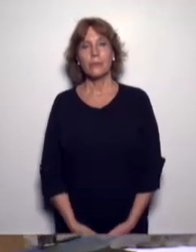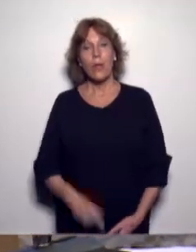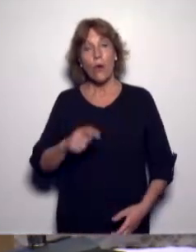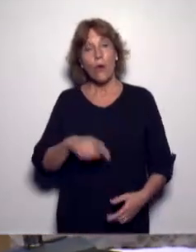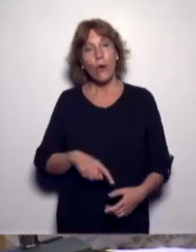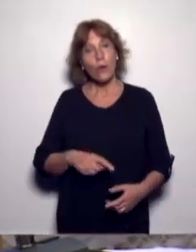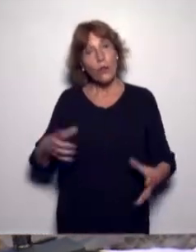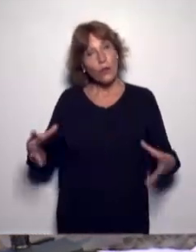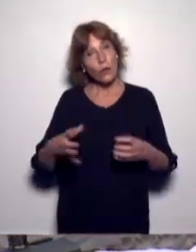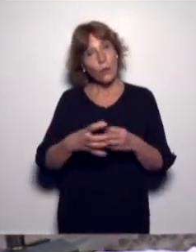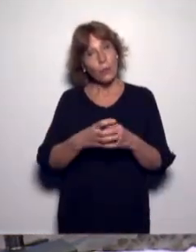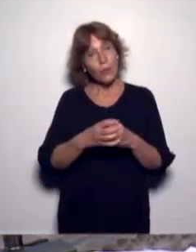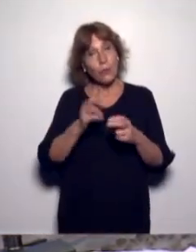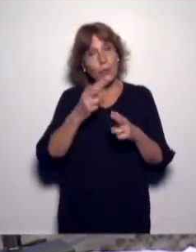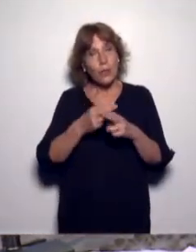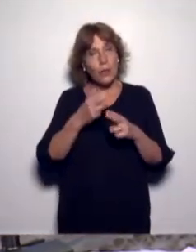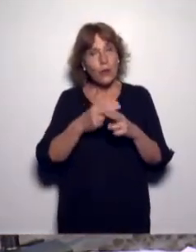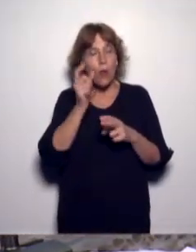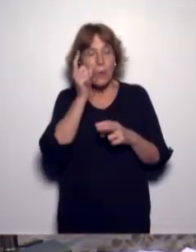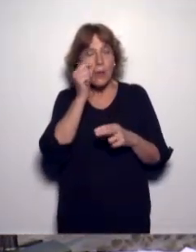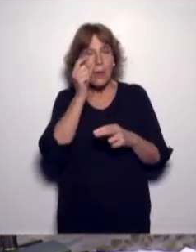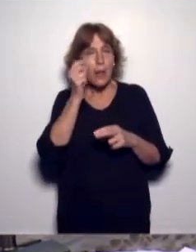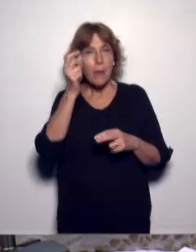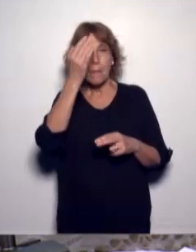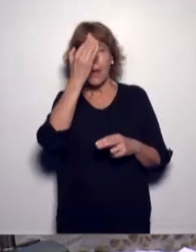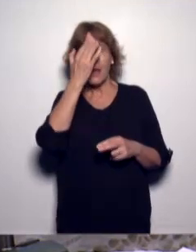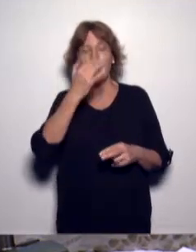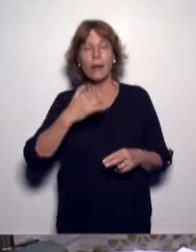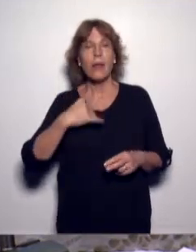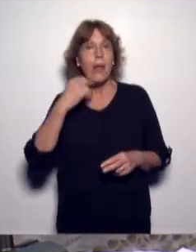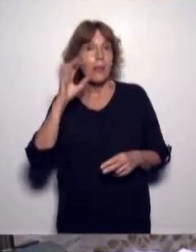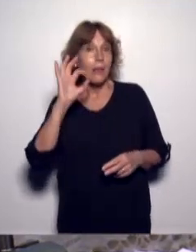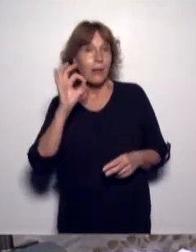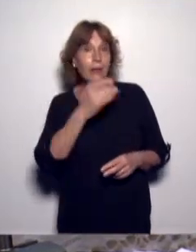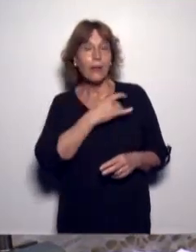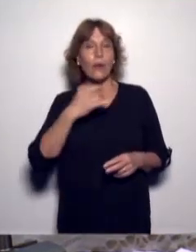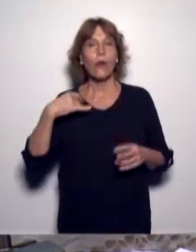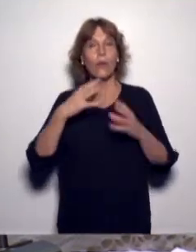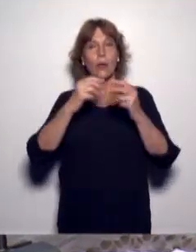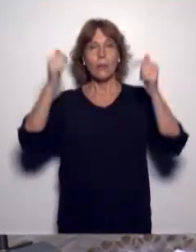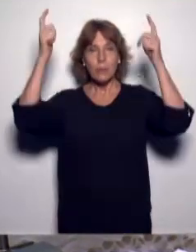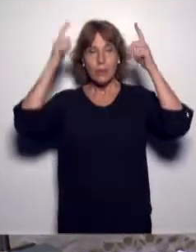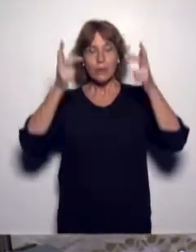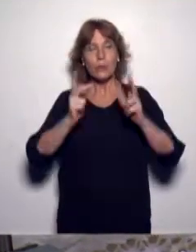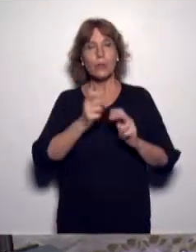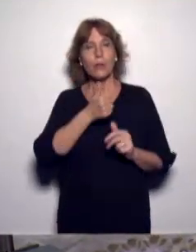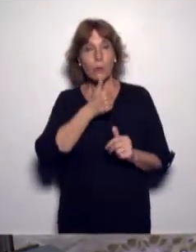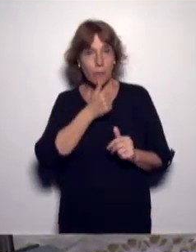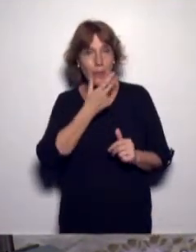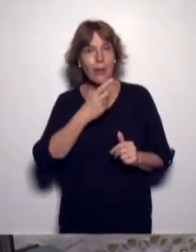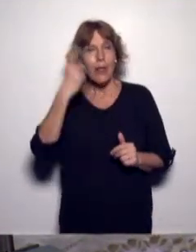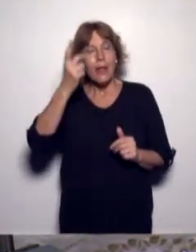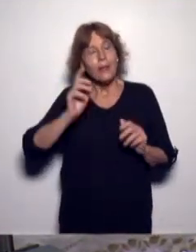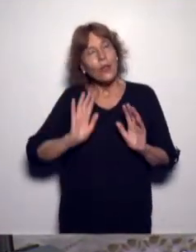Estamos reunidos en el nombre del Padre, y del Hijo, y del Espíritu Santo. Amén. El Dios